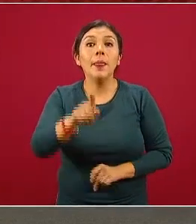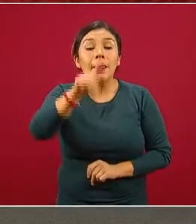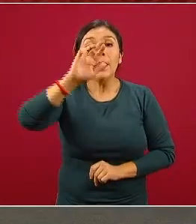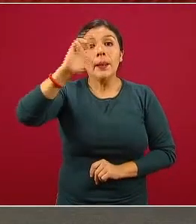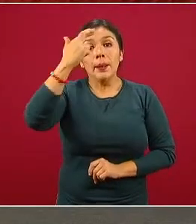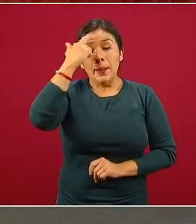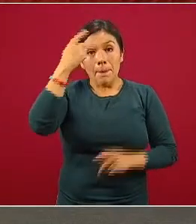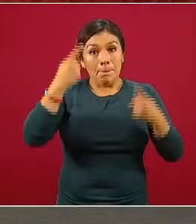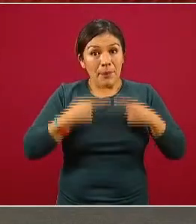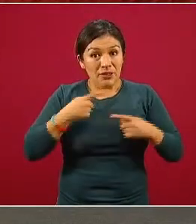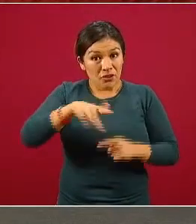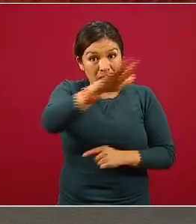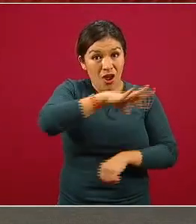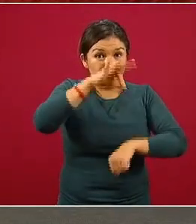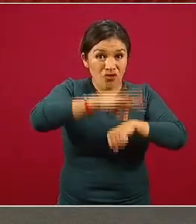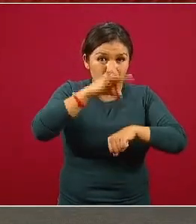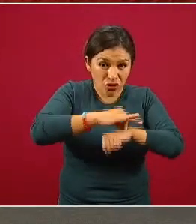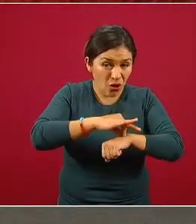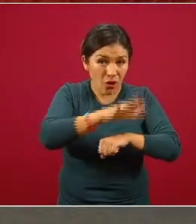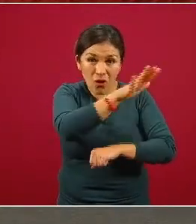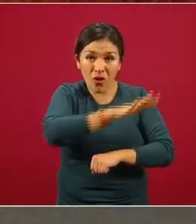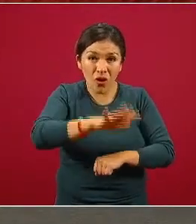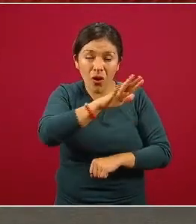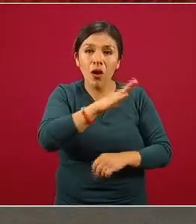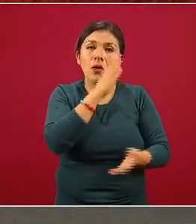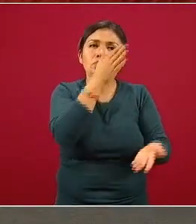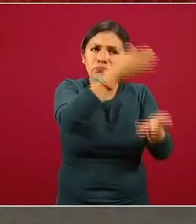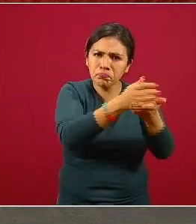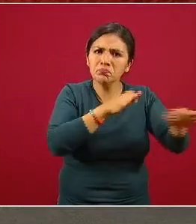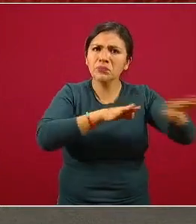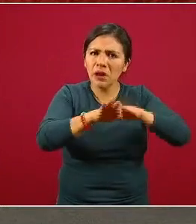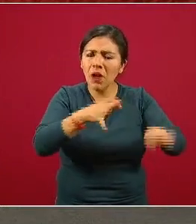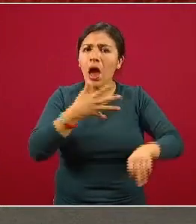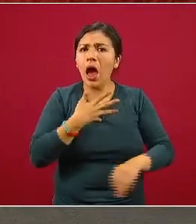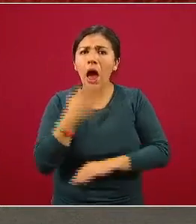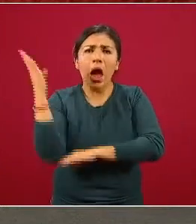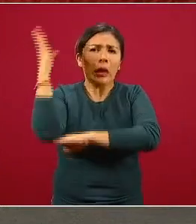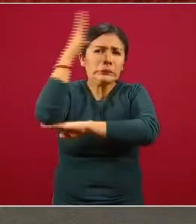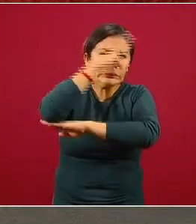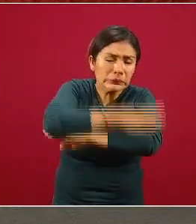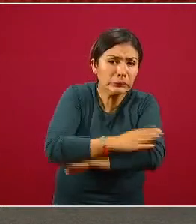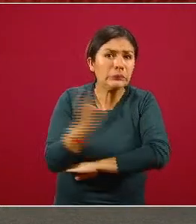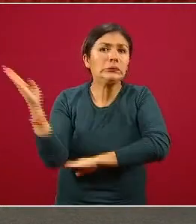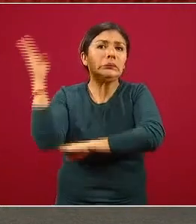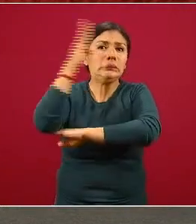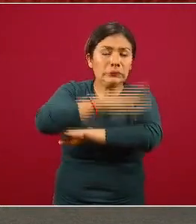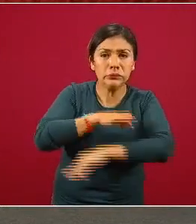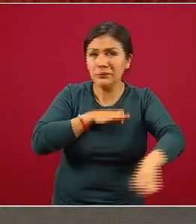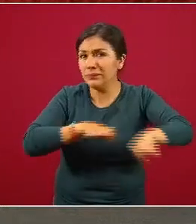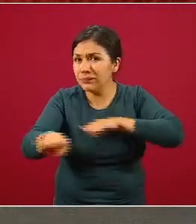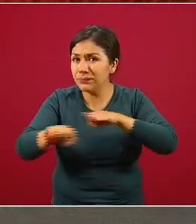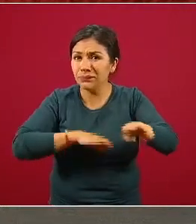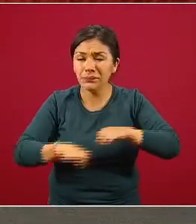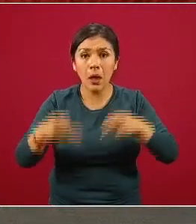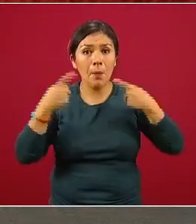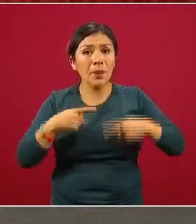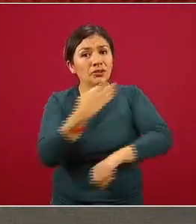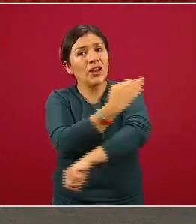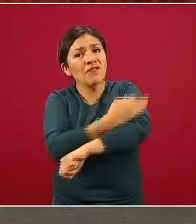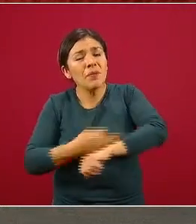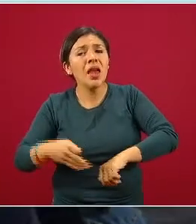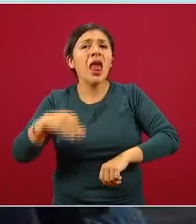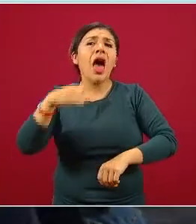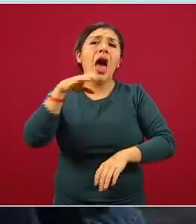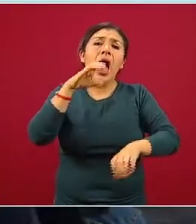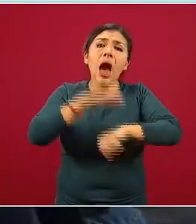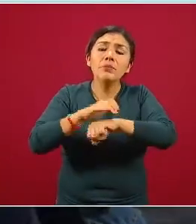Recuerden, el personal médico, el personal sanitario está yendo a trabajar, tiene jornadas completas y los familiares, los amigos